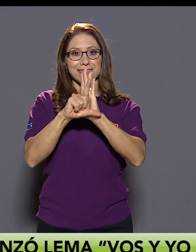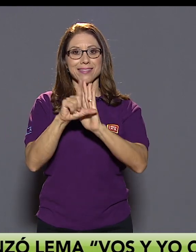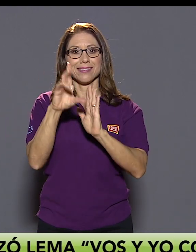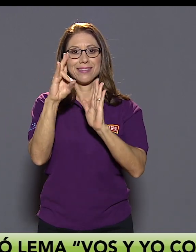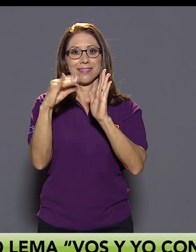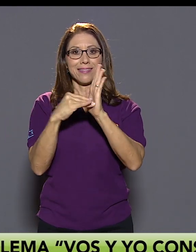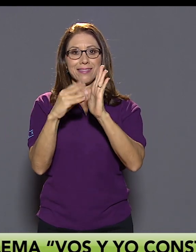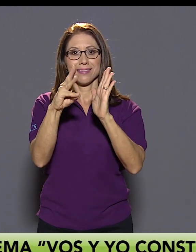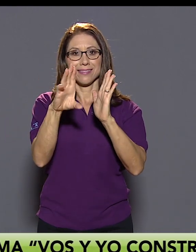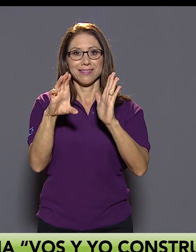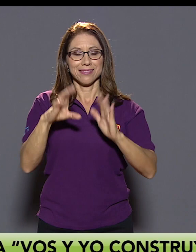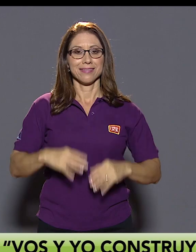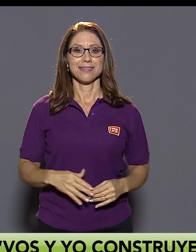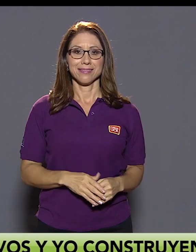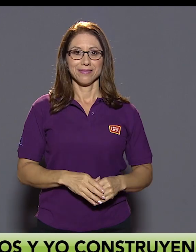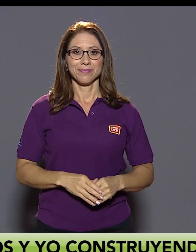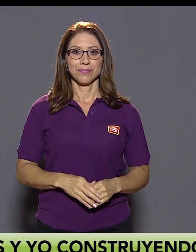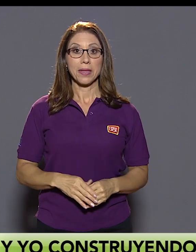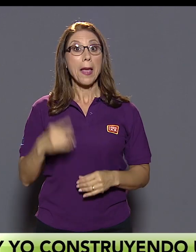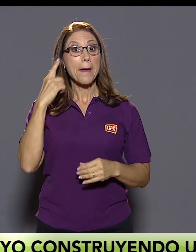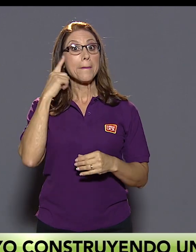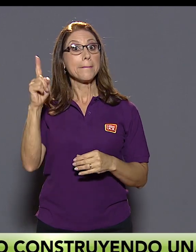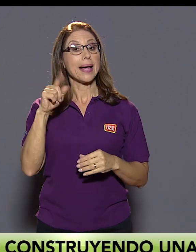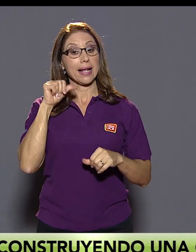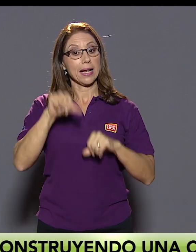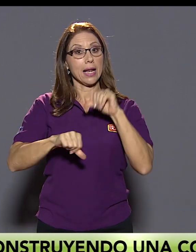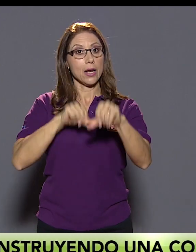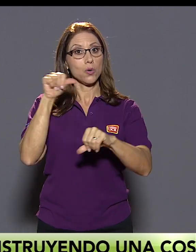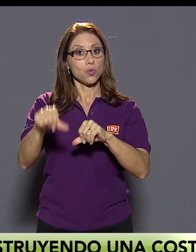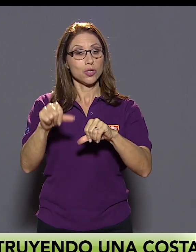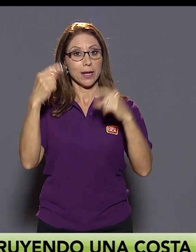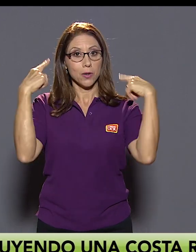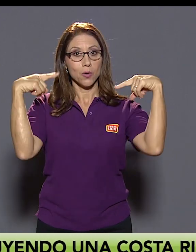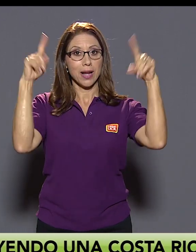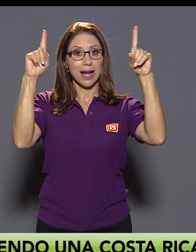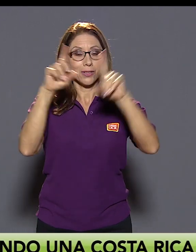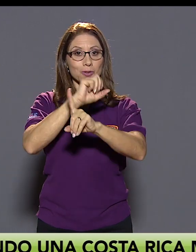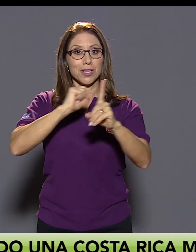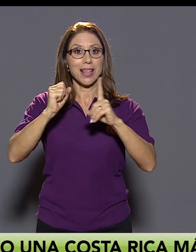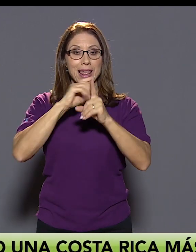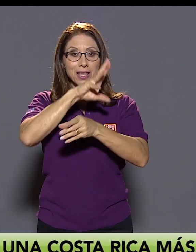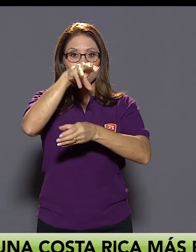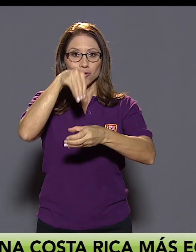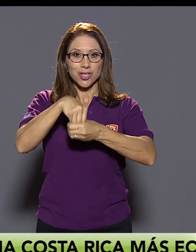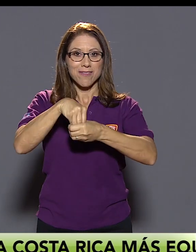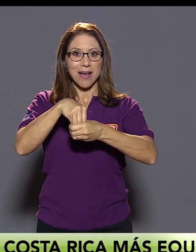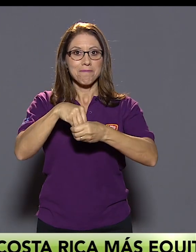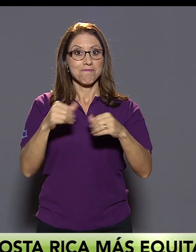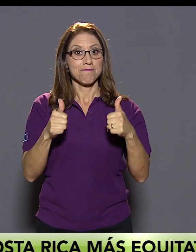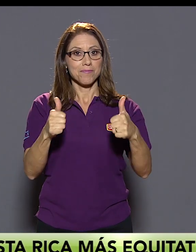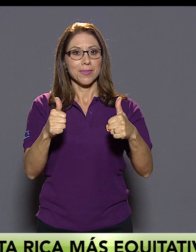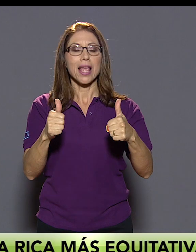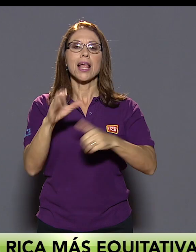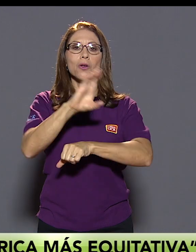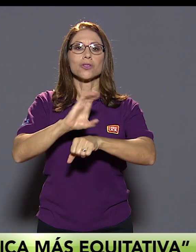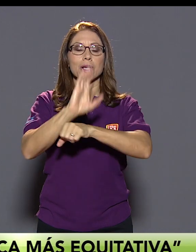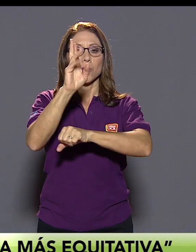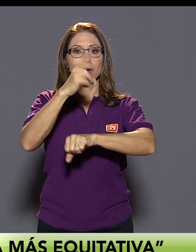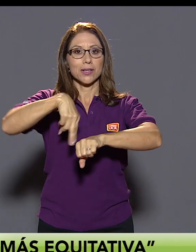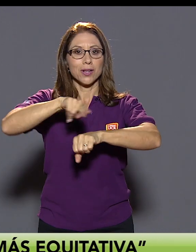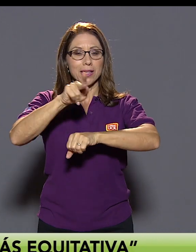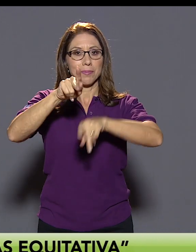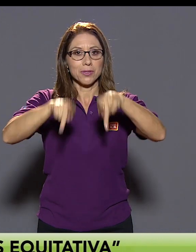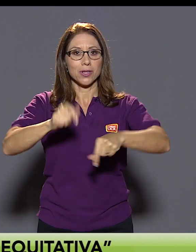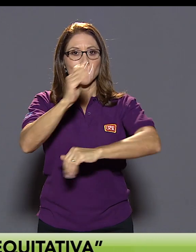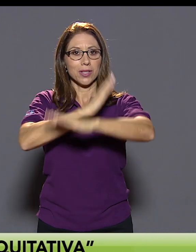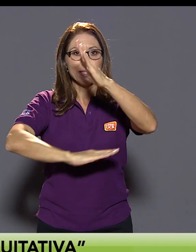Ley 7600. Para posicionar la lucha por una sociedad más inclusiva, el Consejo Nacional de Personas con